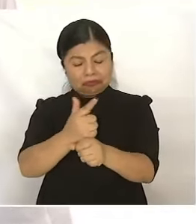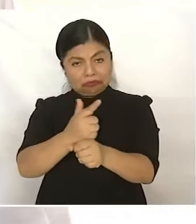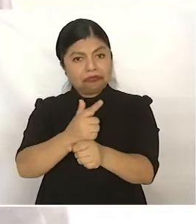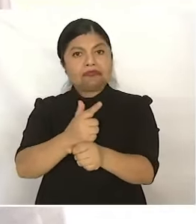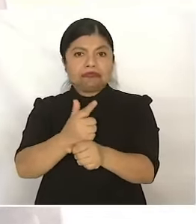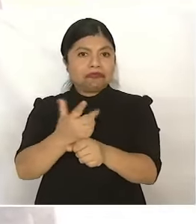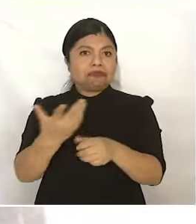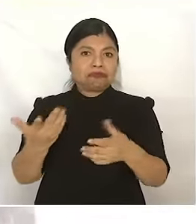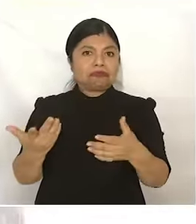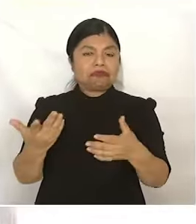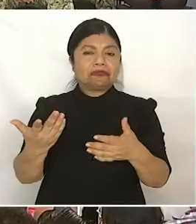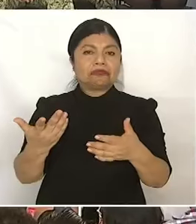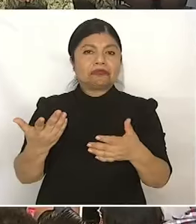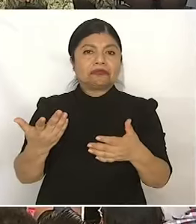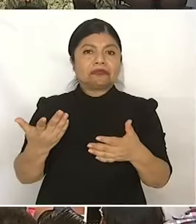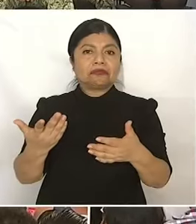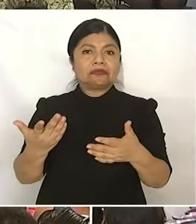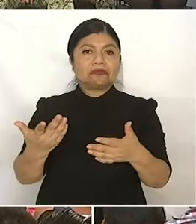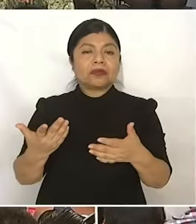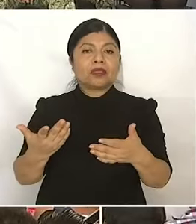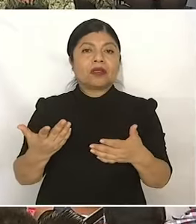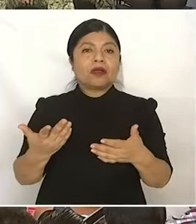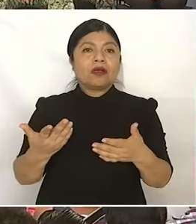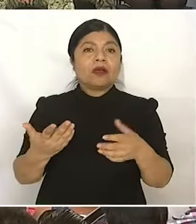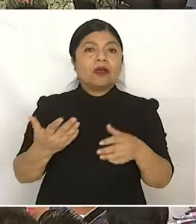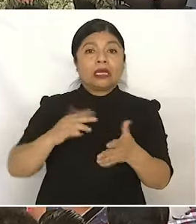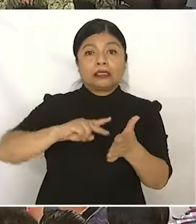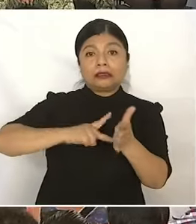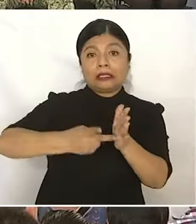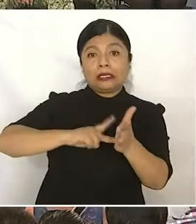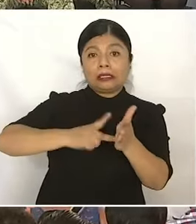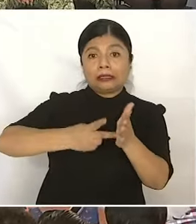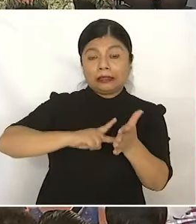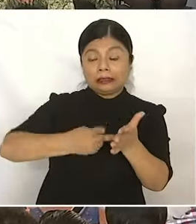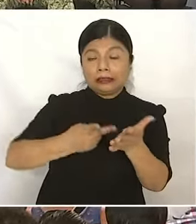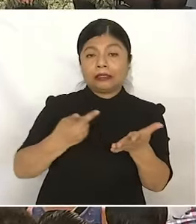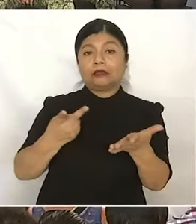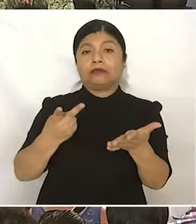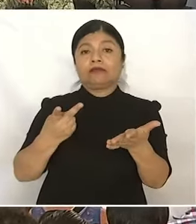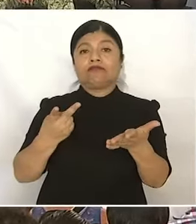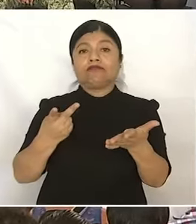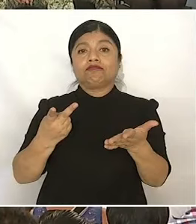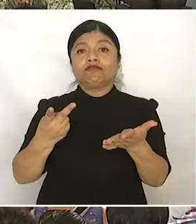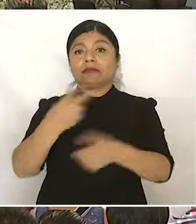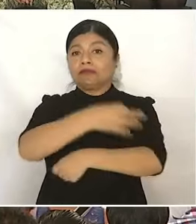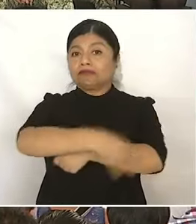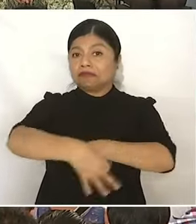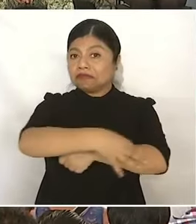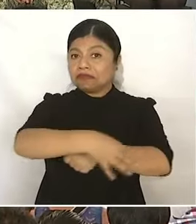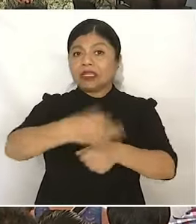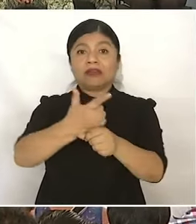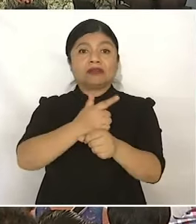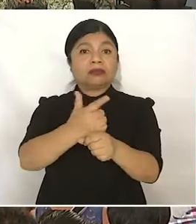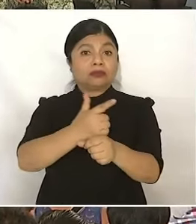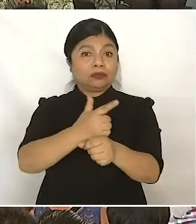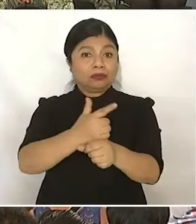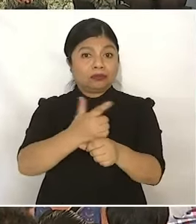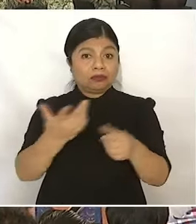Los contadores es licenciatura. Los ingenieros civiles es licenciatura.